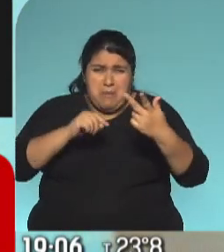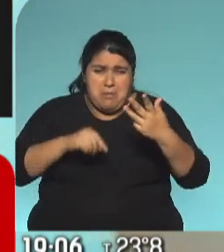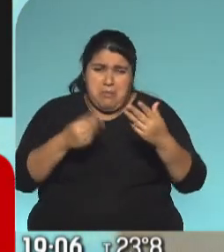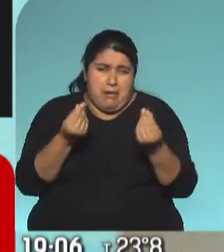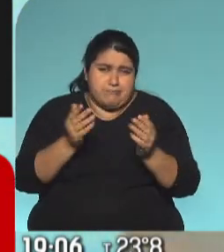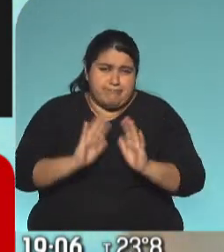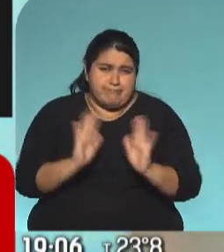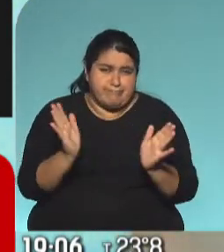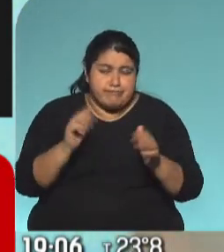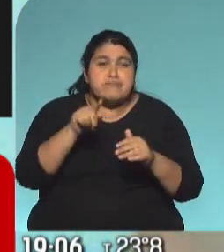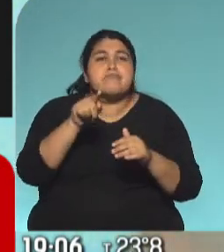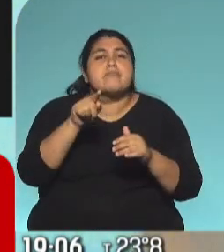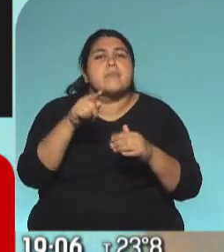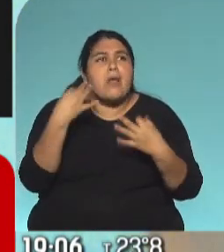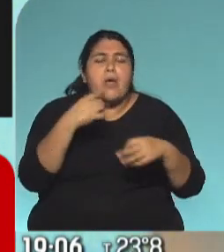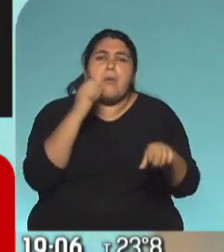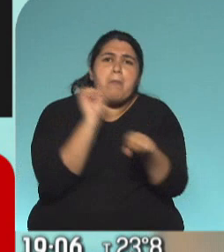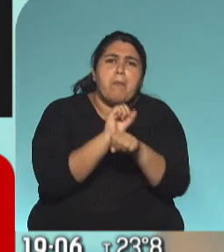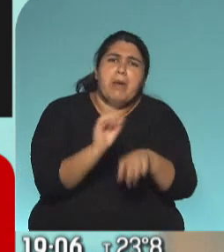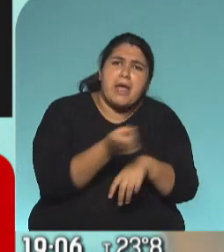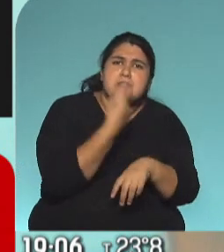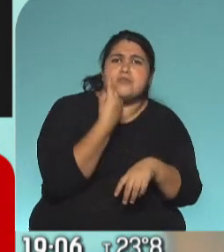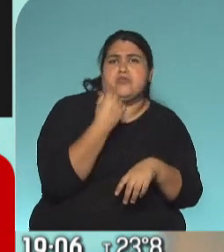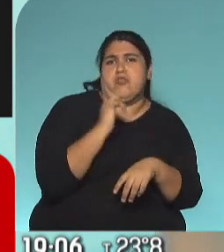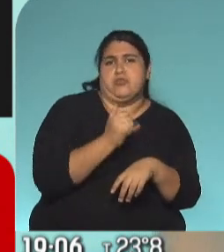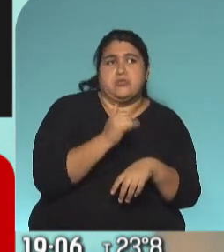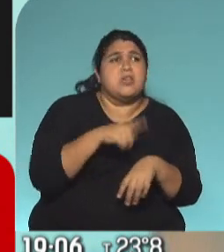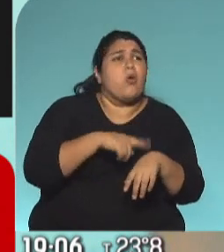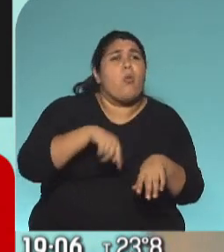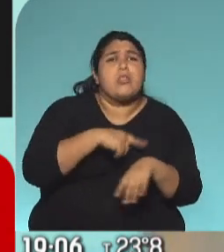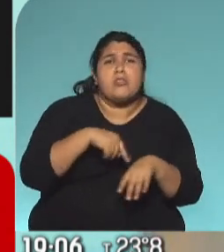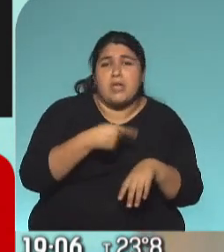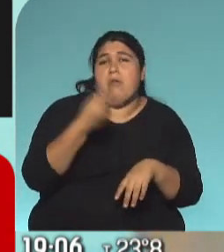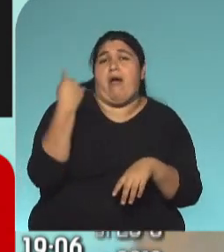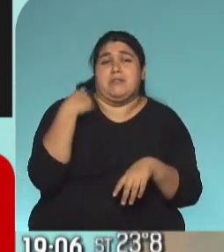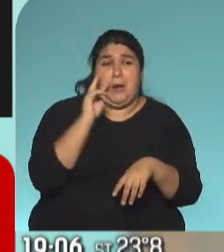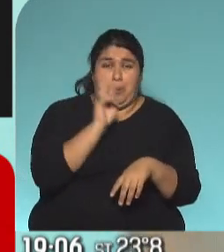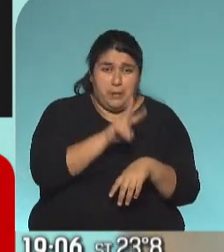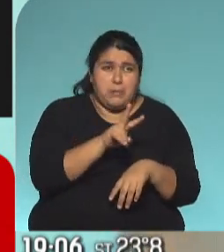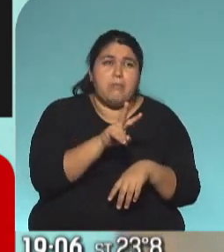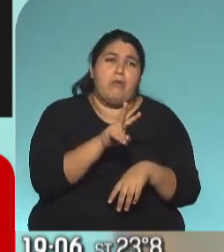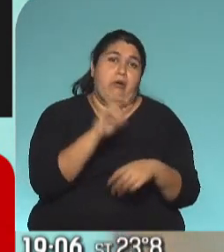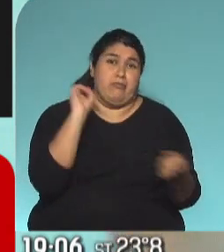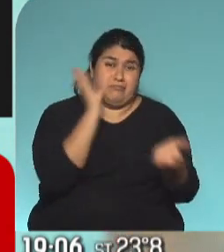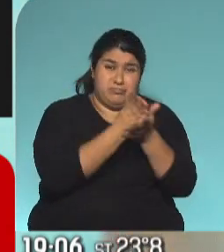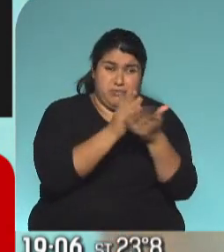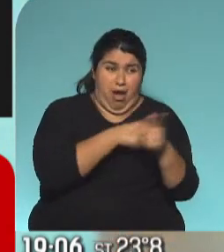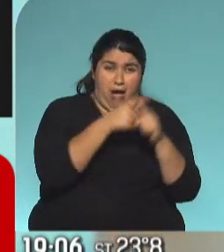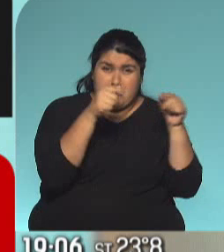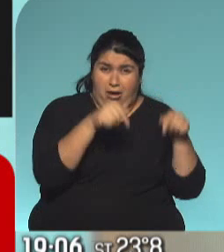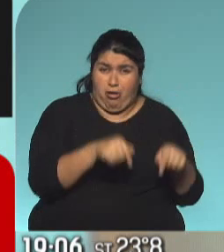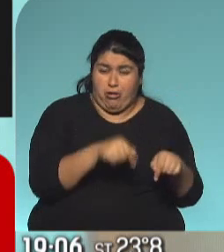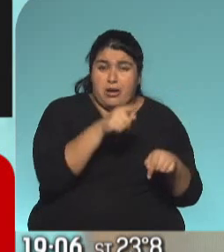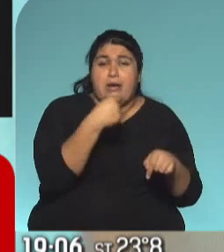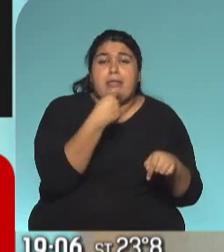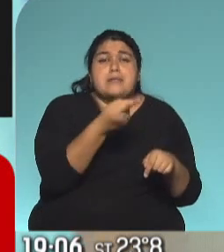Podían haberlo puesto preso a Martínez, al agresor. ¿Cuánto tiempo? Ayer vimos que el delito que se le imputaba hasta el momento del homicidio